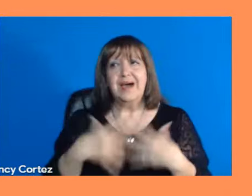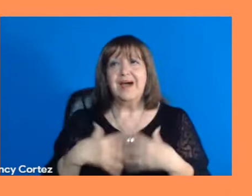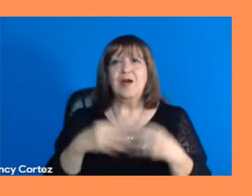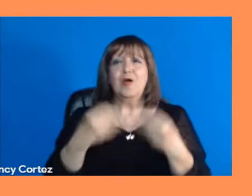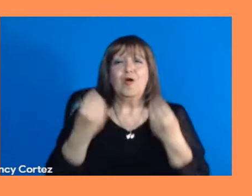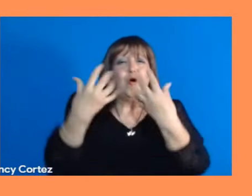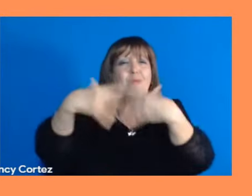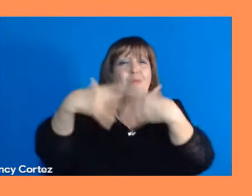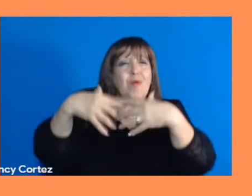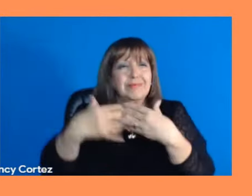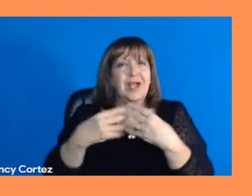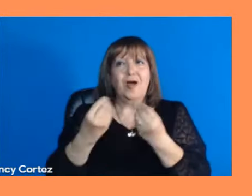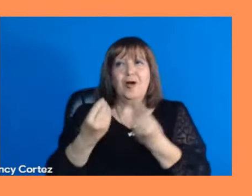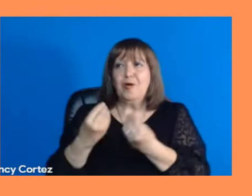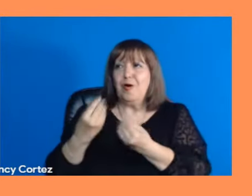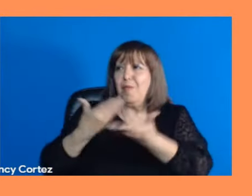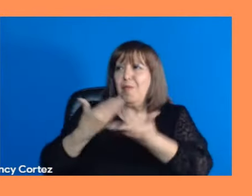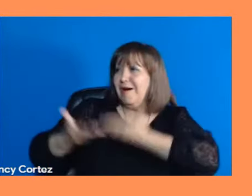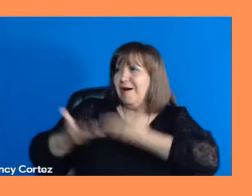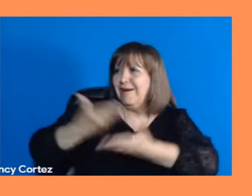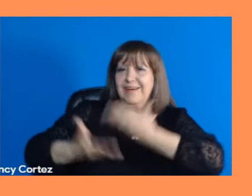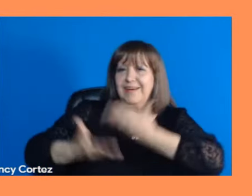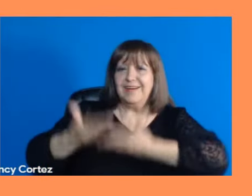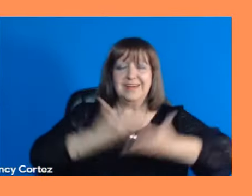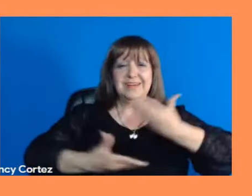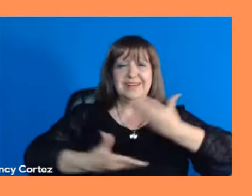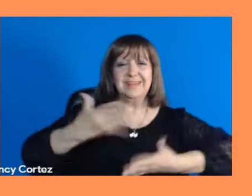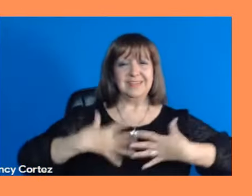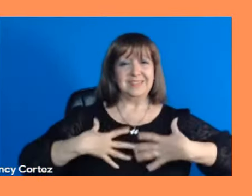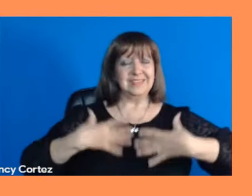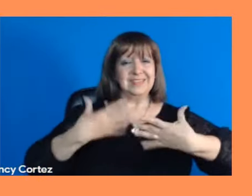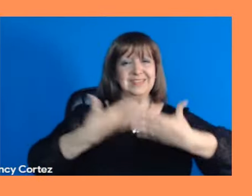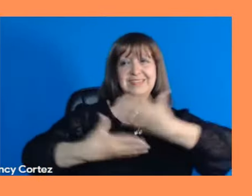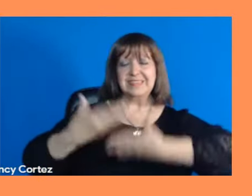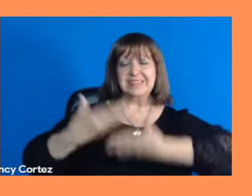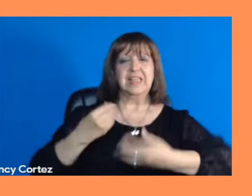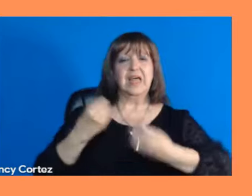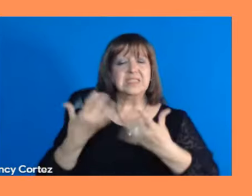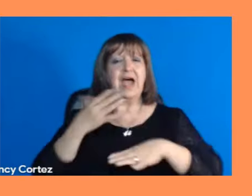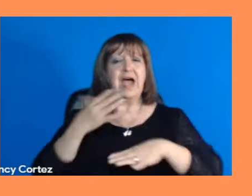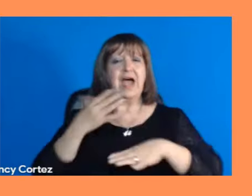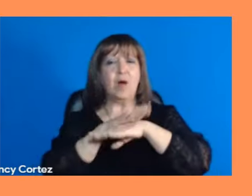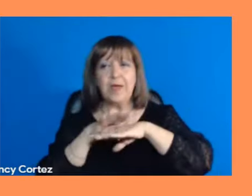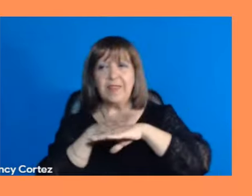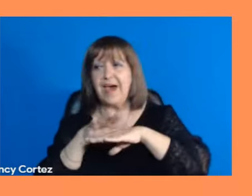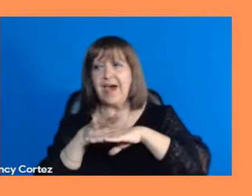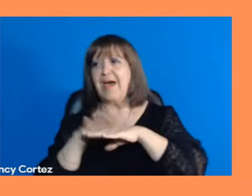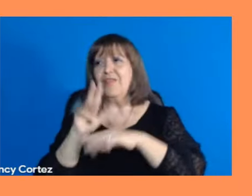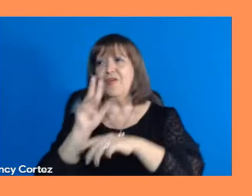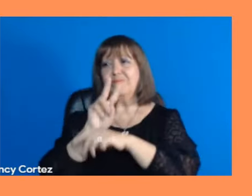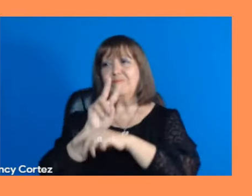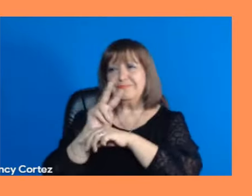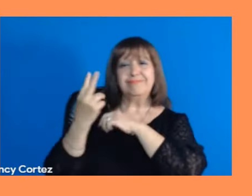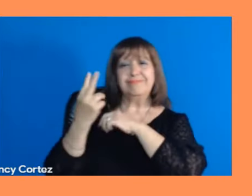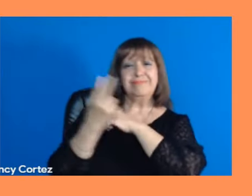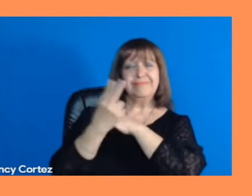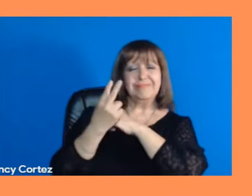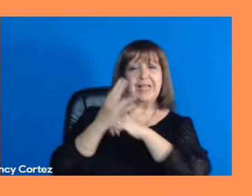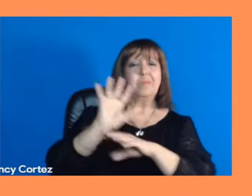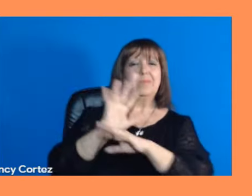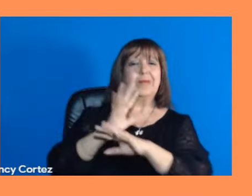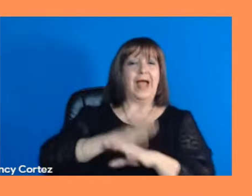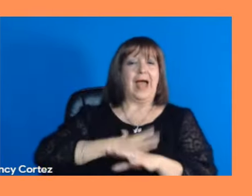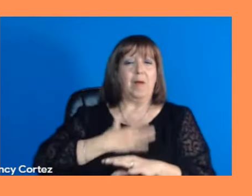sanas, basadas en la amorosidad, el cuidado y el amor. Esto no quiere decir evitar el conflicto, sino